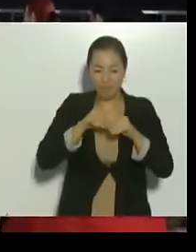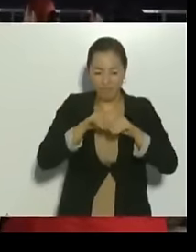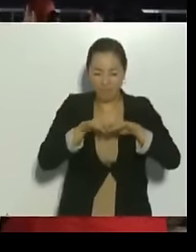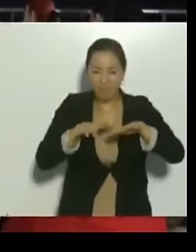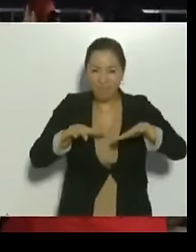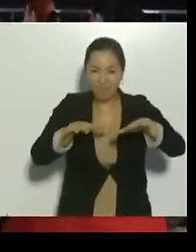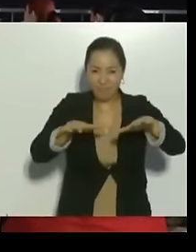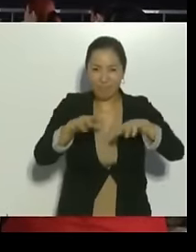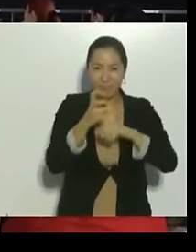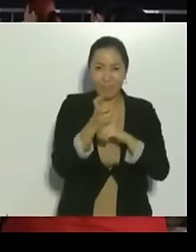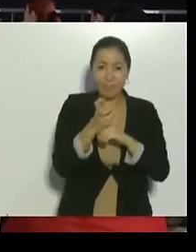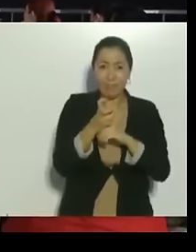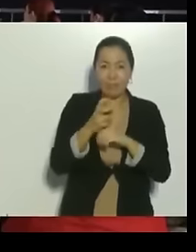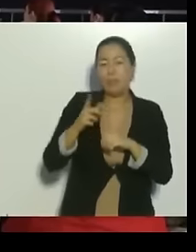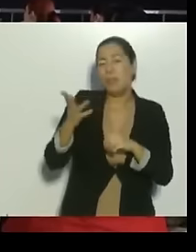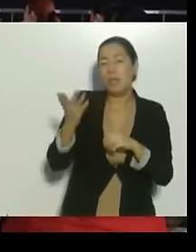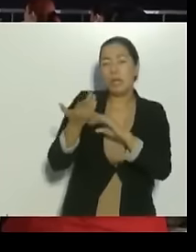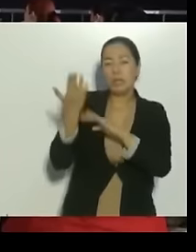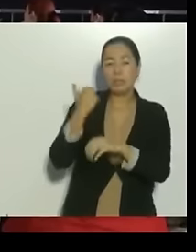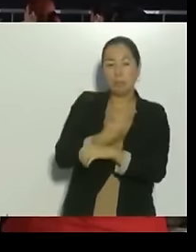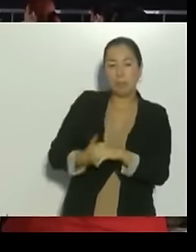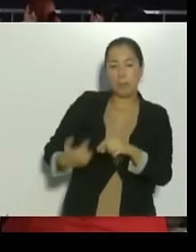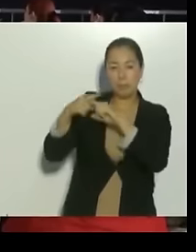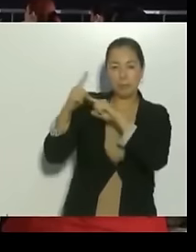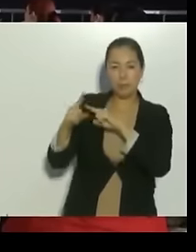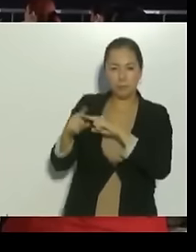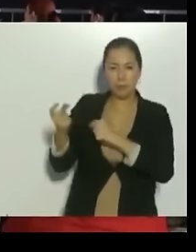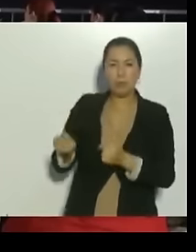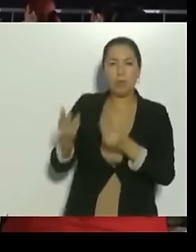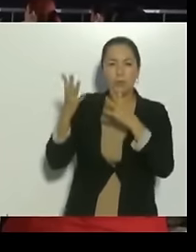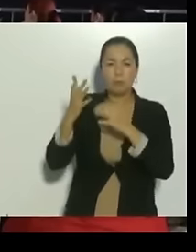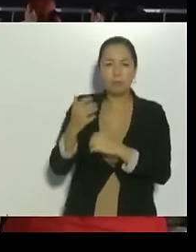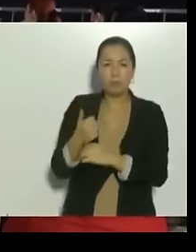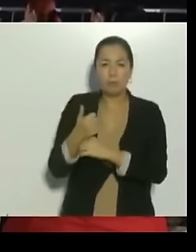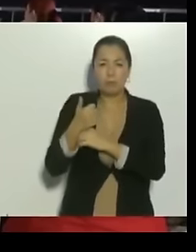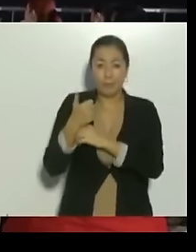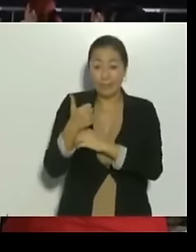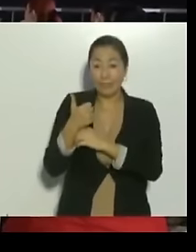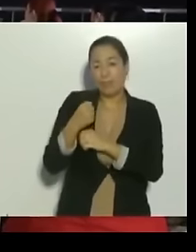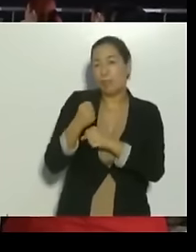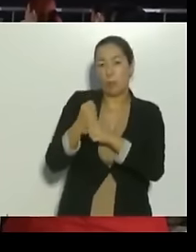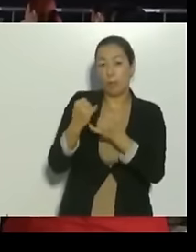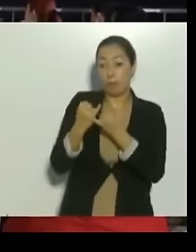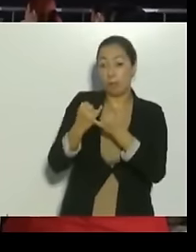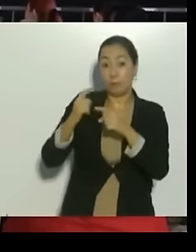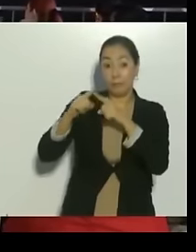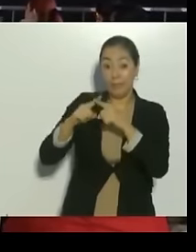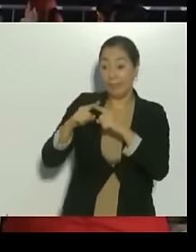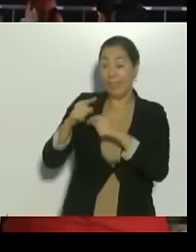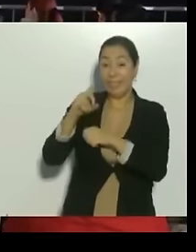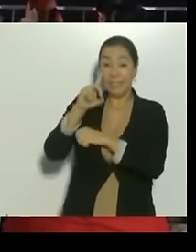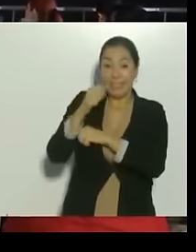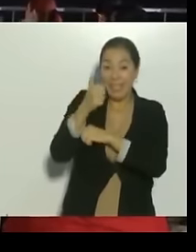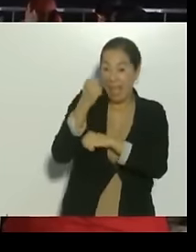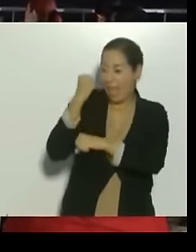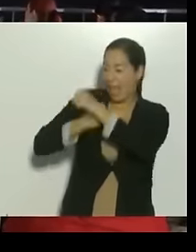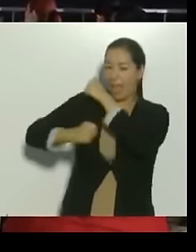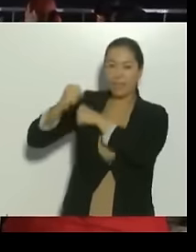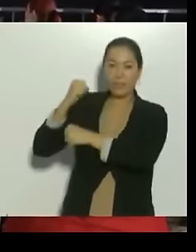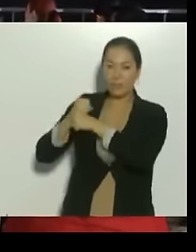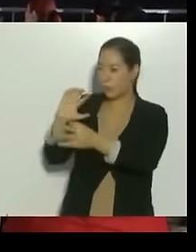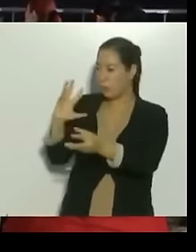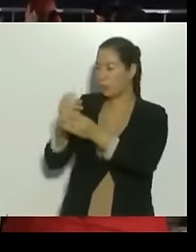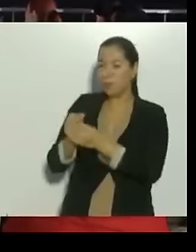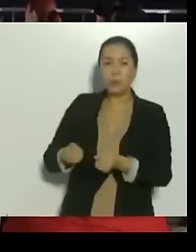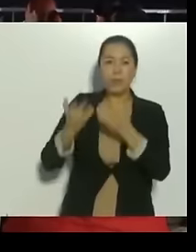piso parejo para todos y cualquiera que con su trabajo esfuerzo llegue a tener dinero pues Bienvenido sea y que no guarde rencor